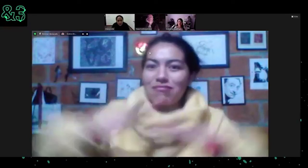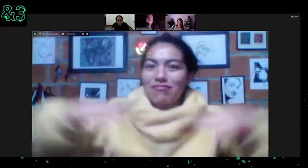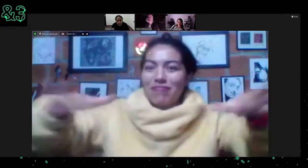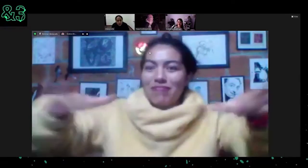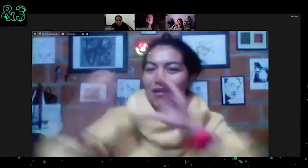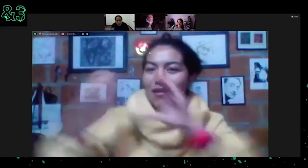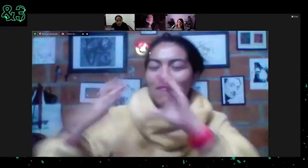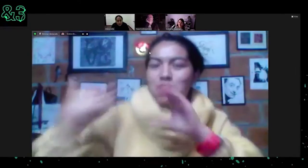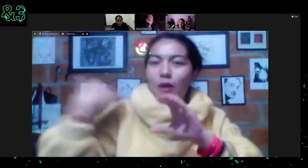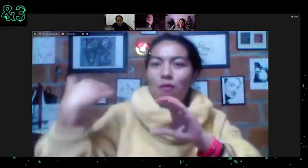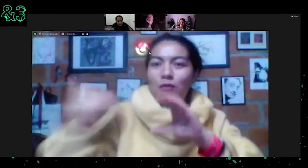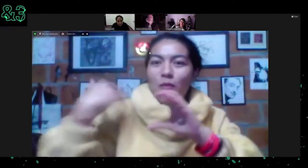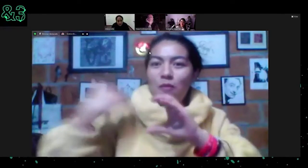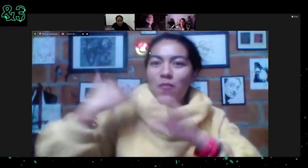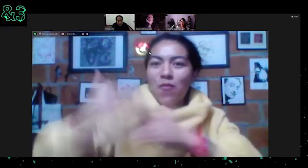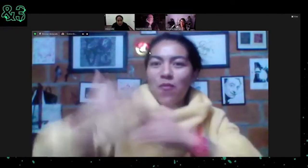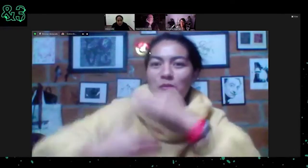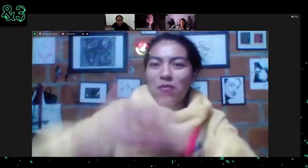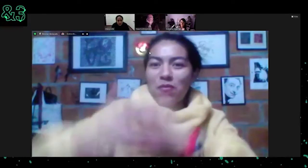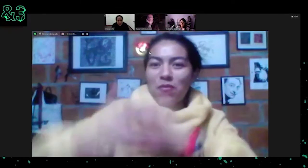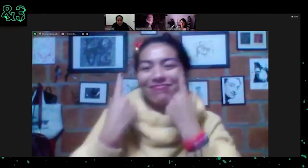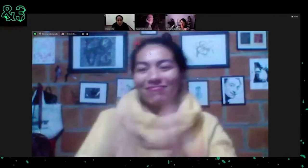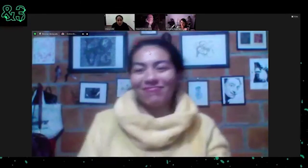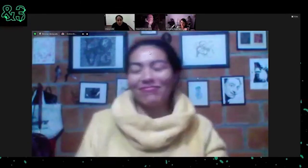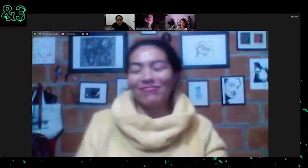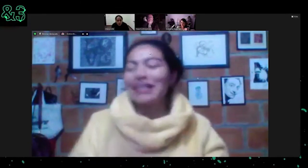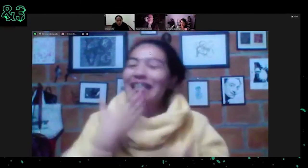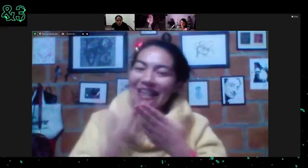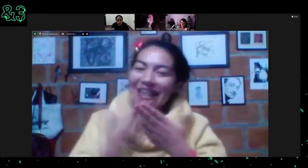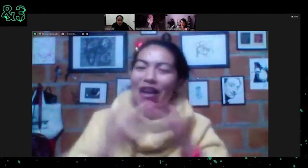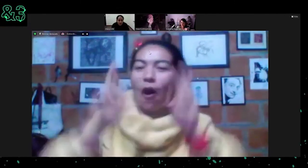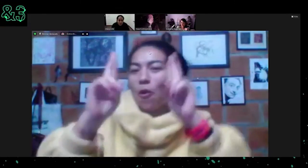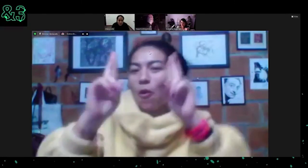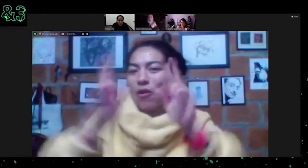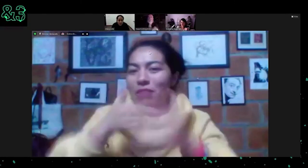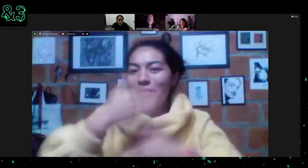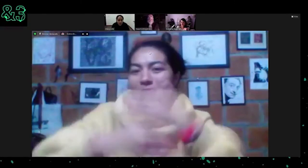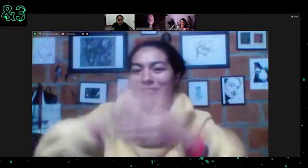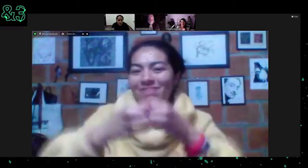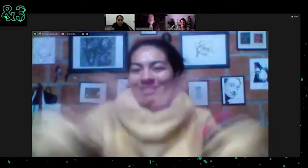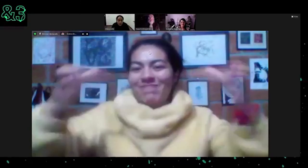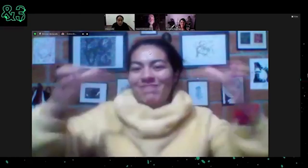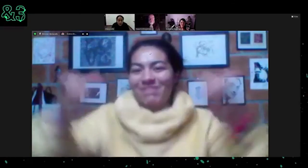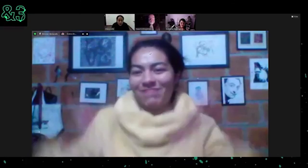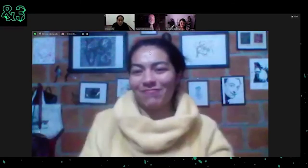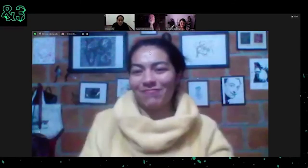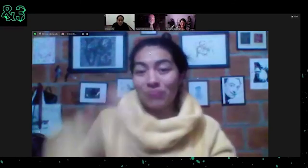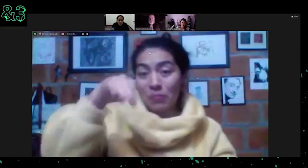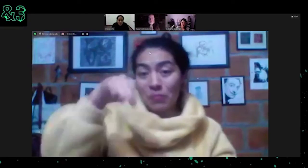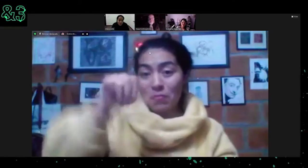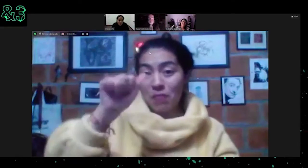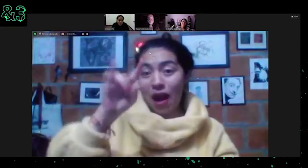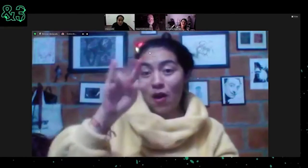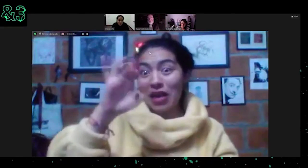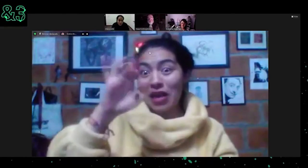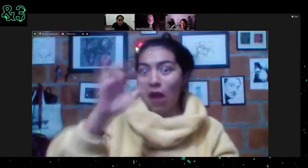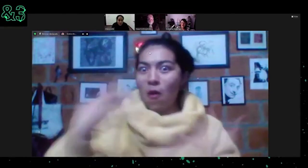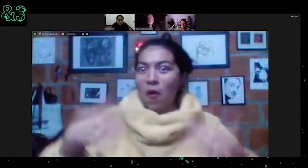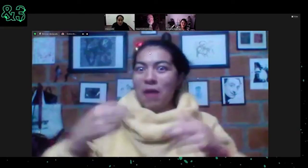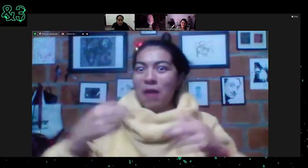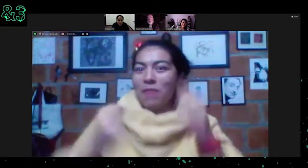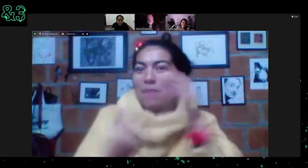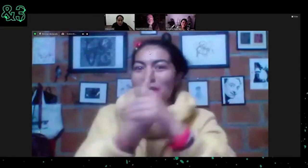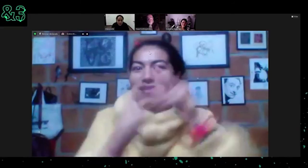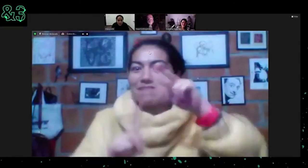se buscan otras alternativas en las que yo, como sorda y otras comunidades, puedan interactuar. Ojalá tu programa y tu proceso